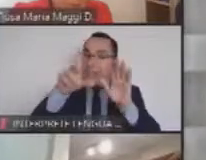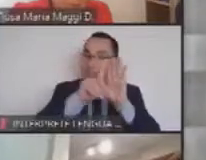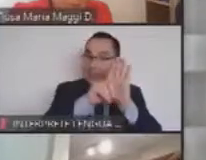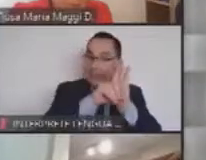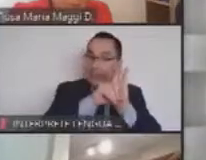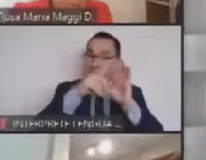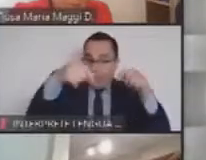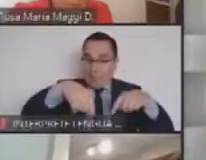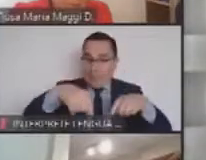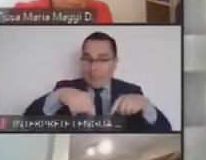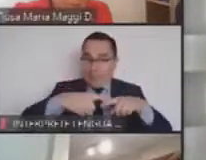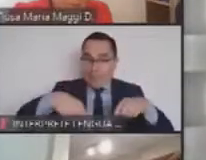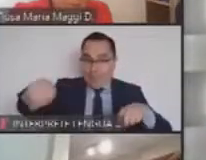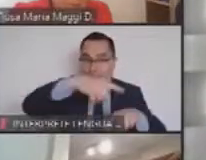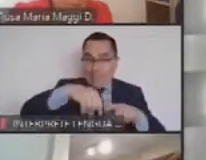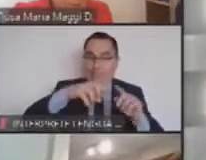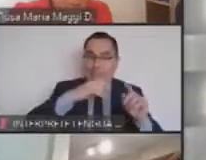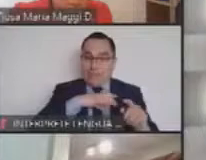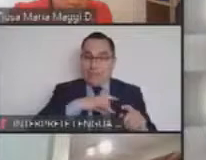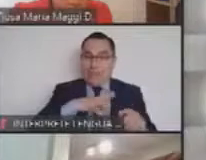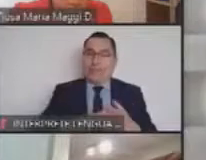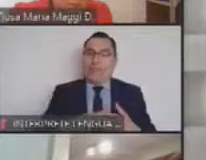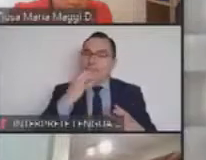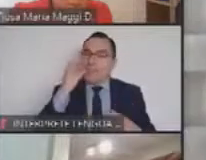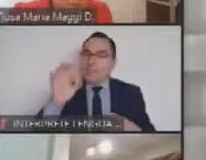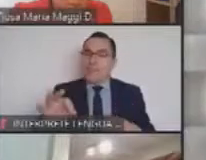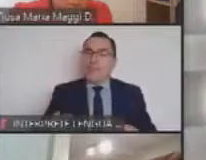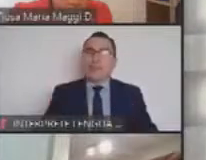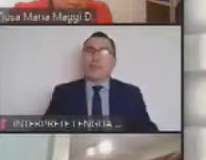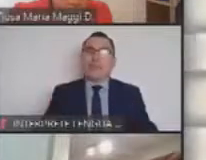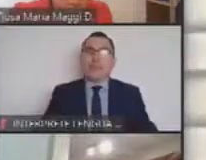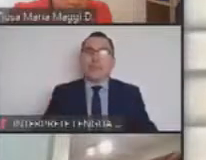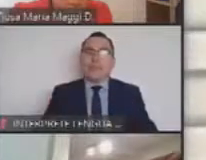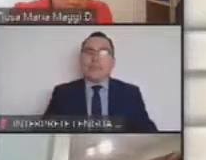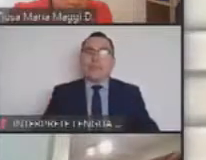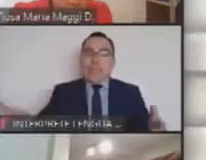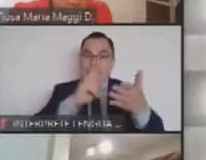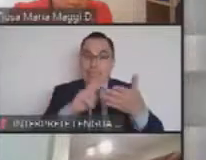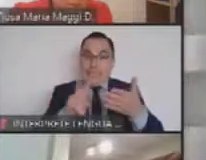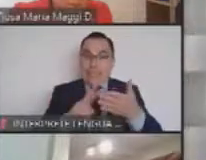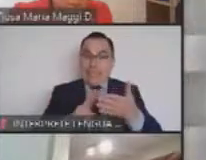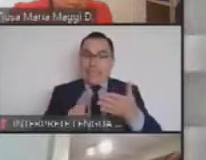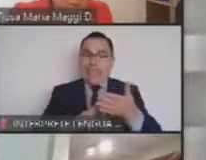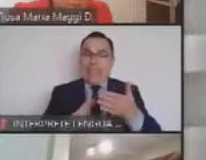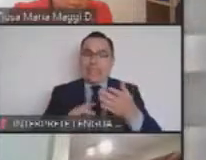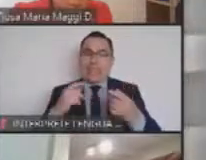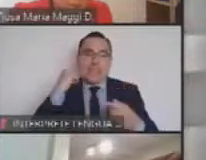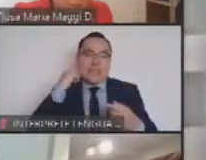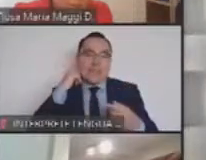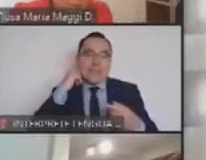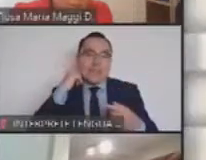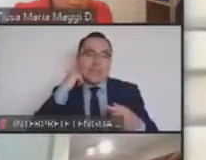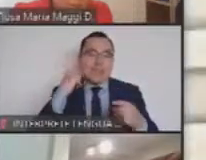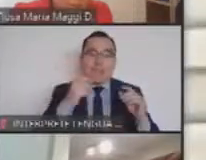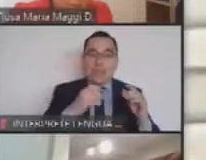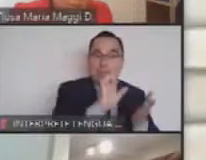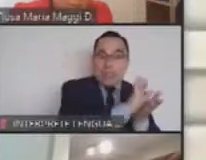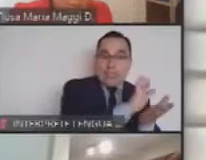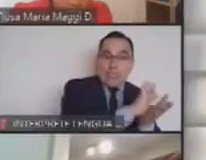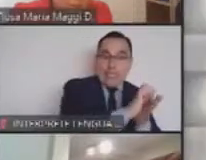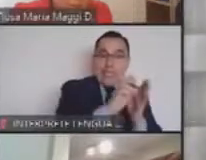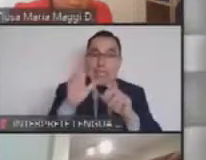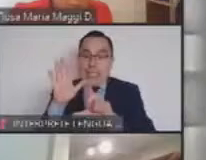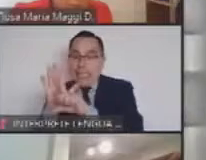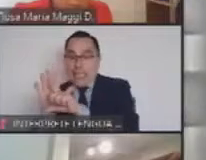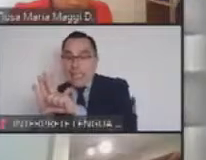nuestra, deberíamos decir, leer ley de bases de la administración del Estado y también ley de acceso a